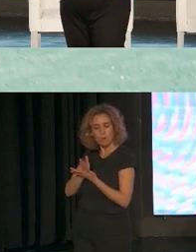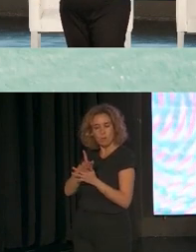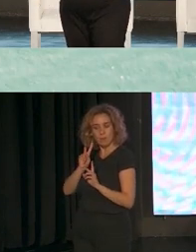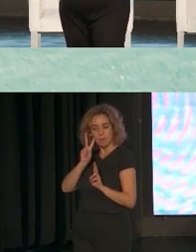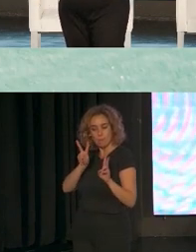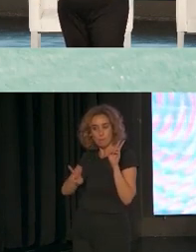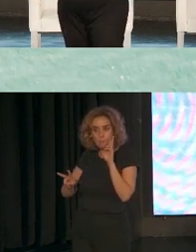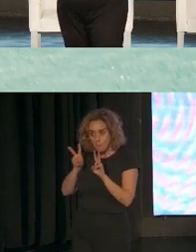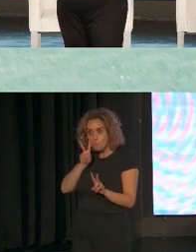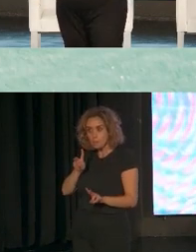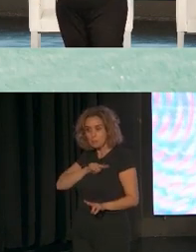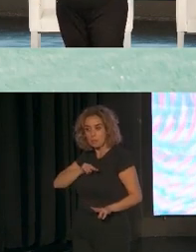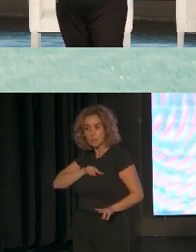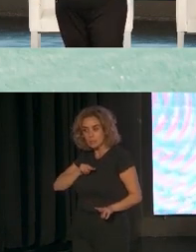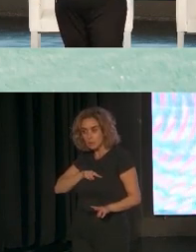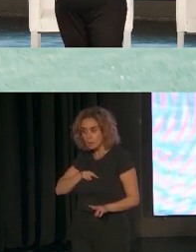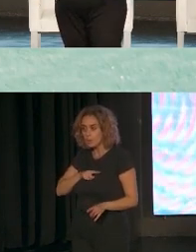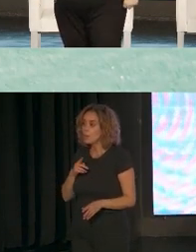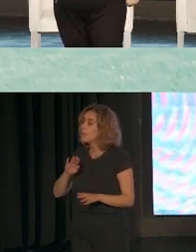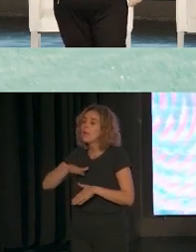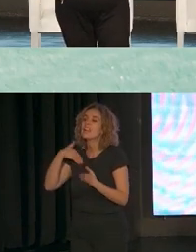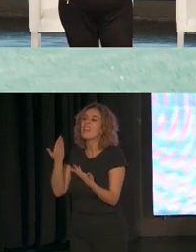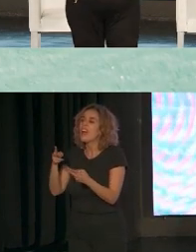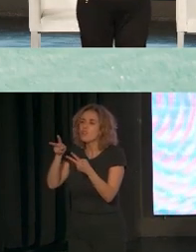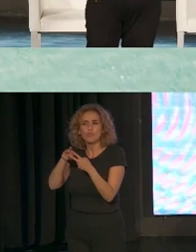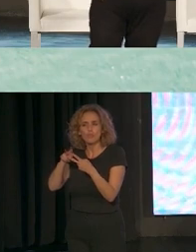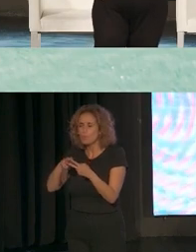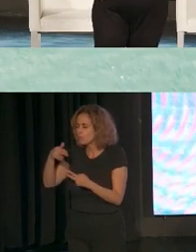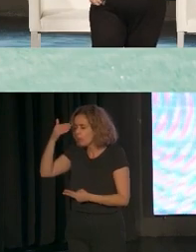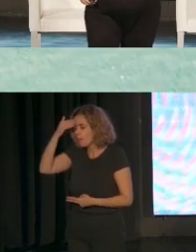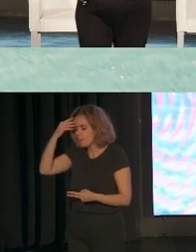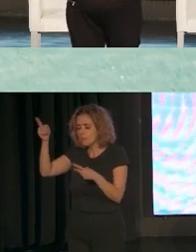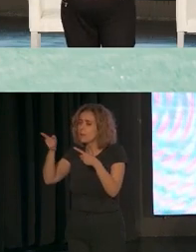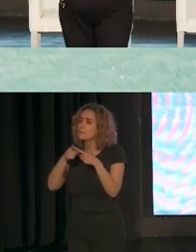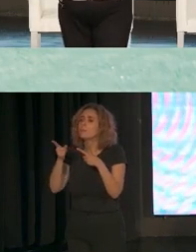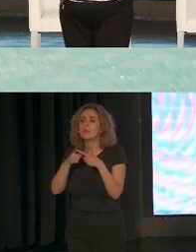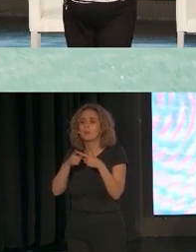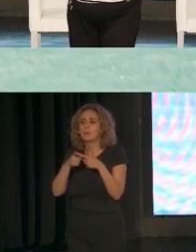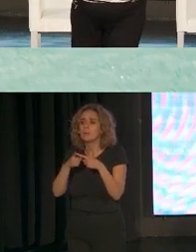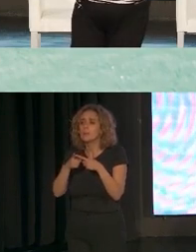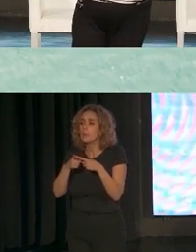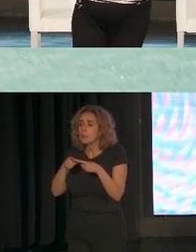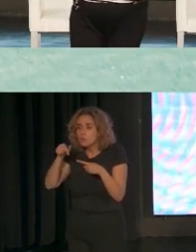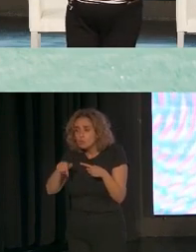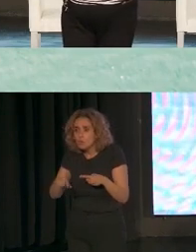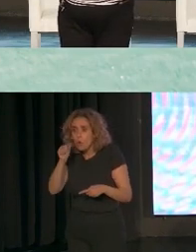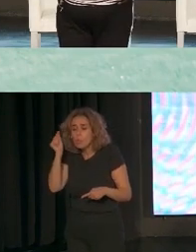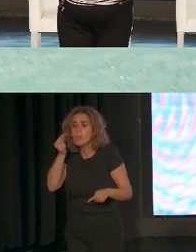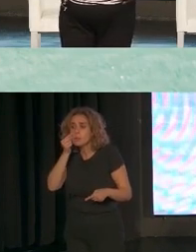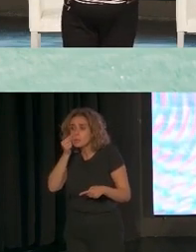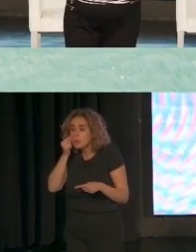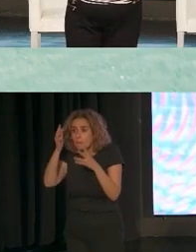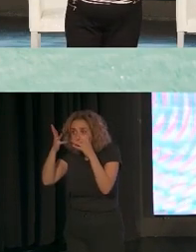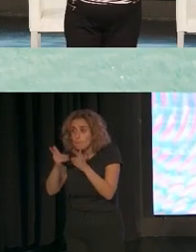hasta el punto de que me hizo dos regalos fundamentales el primero de ellos descubrí con él que las